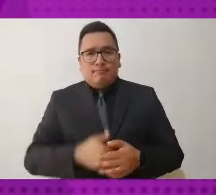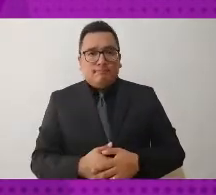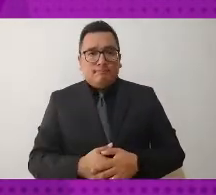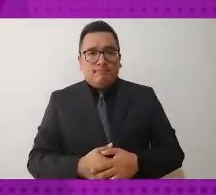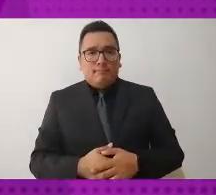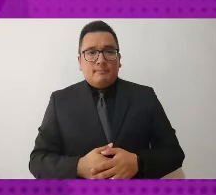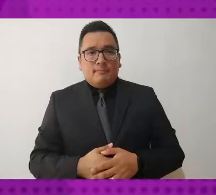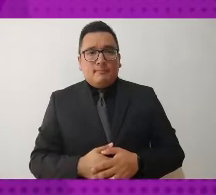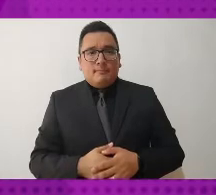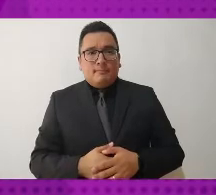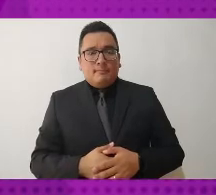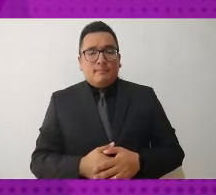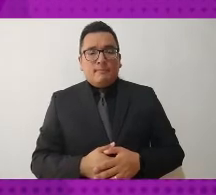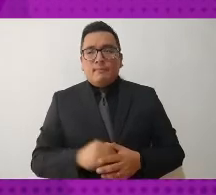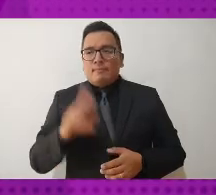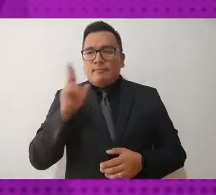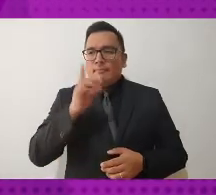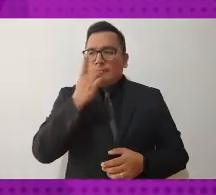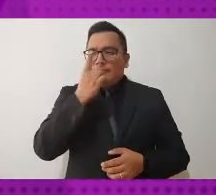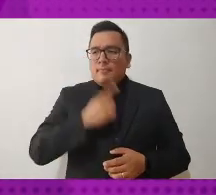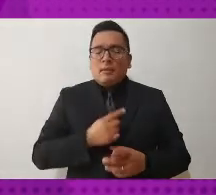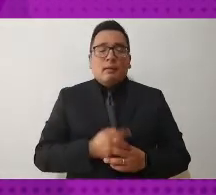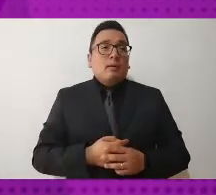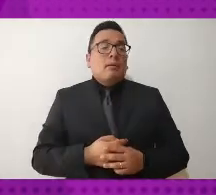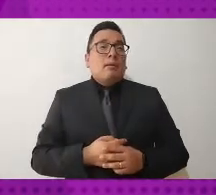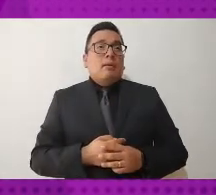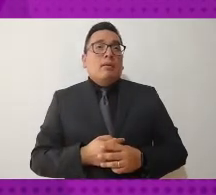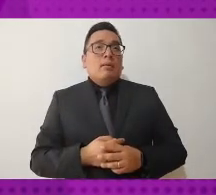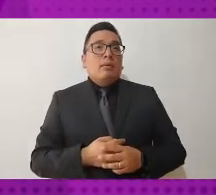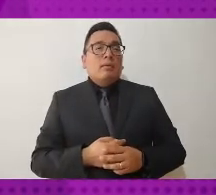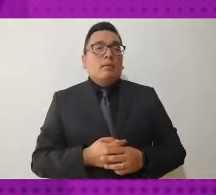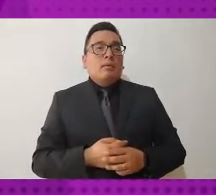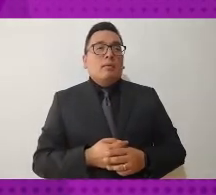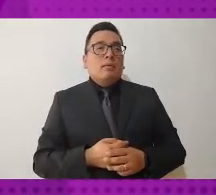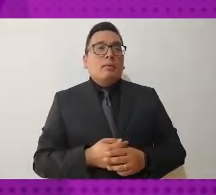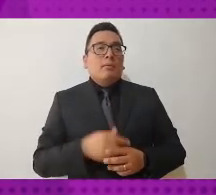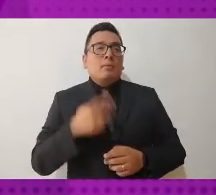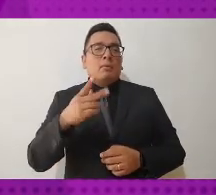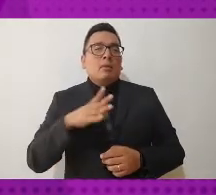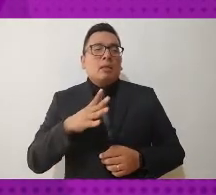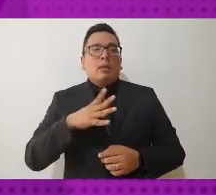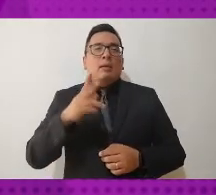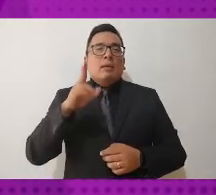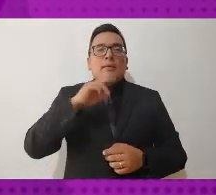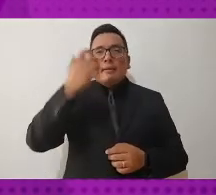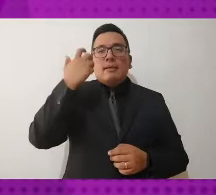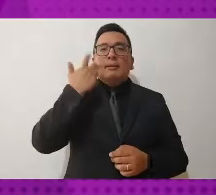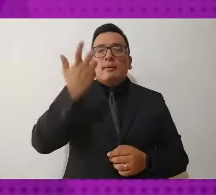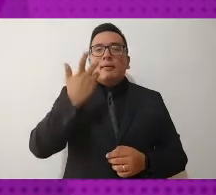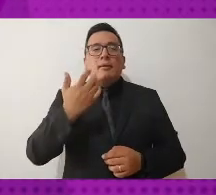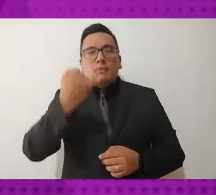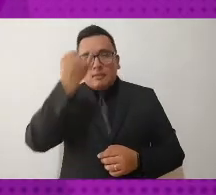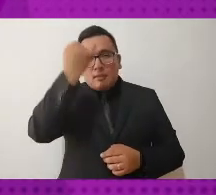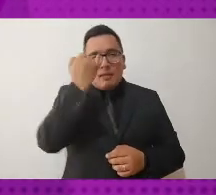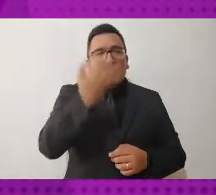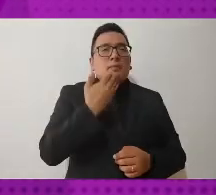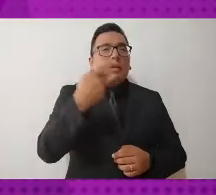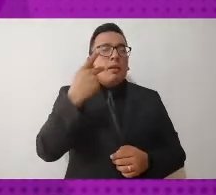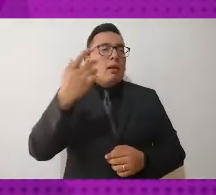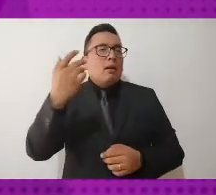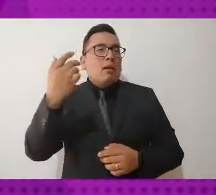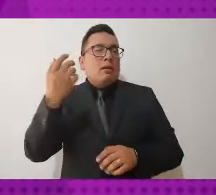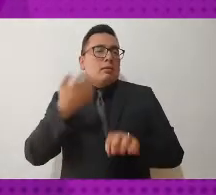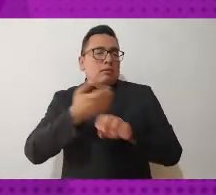ayudar cuéntame por favor sobre este proceso que tuviste en la construcción es una afirmativa en este caso en Morelos